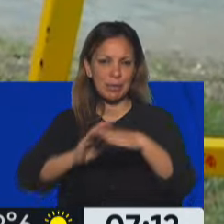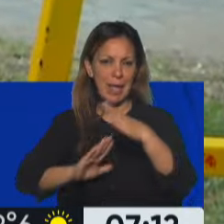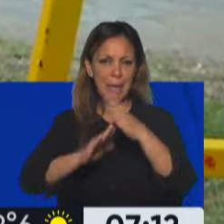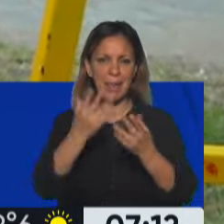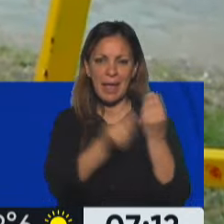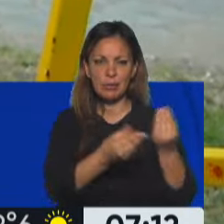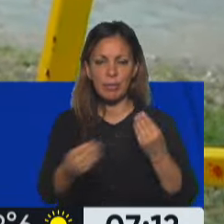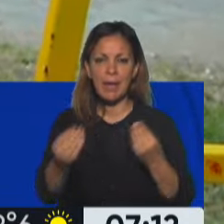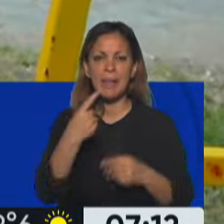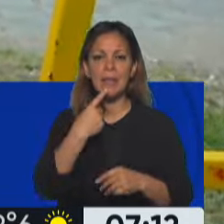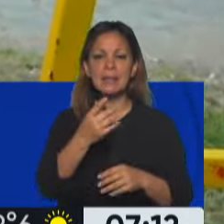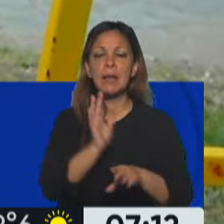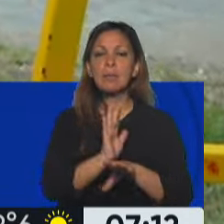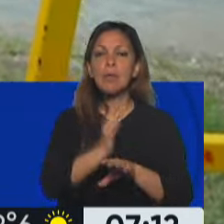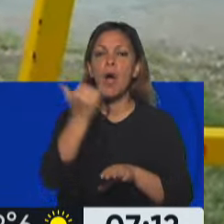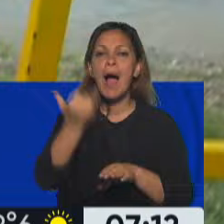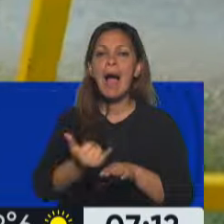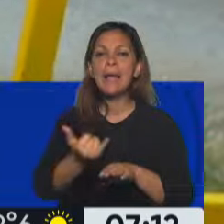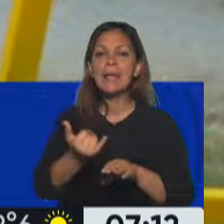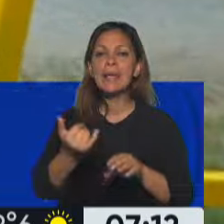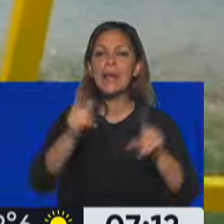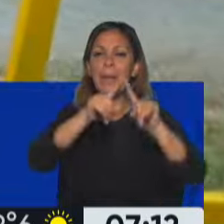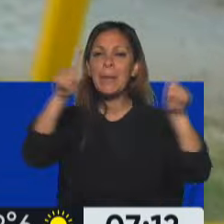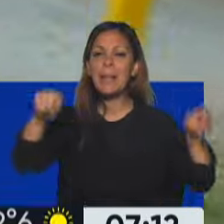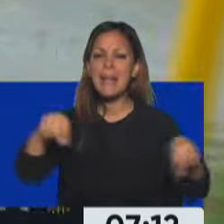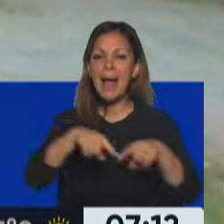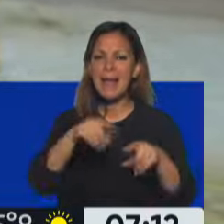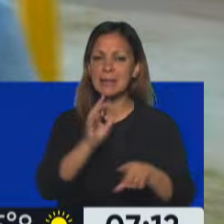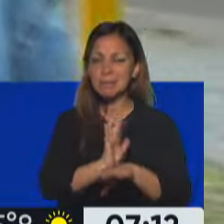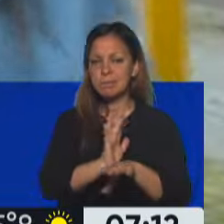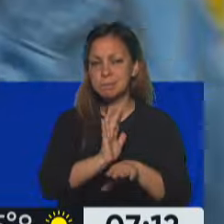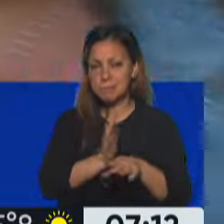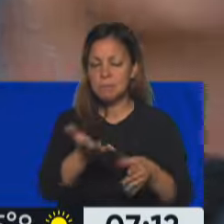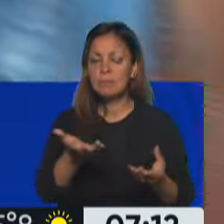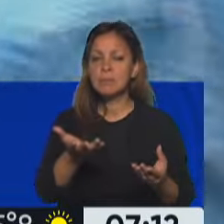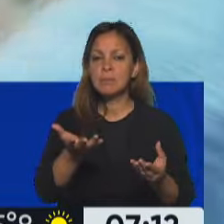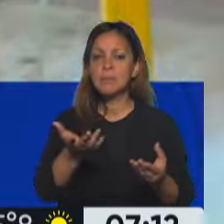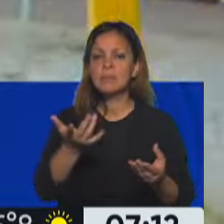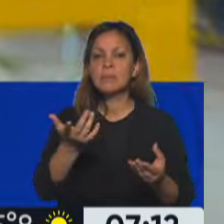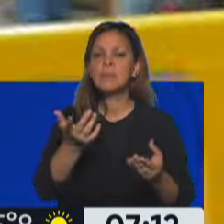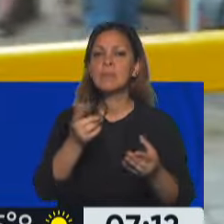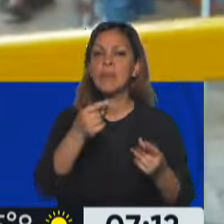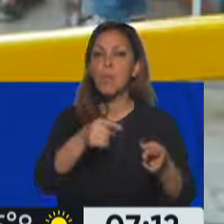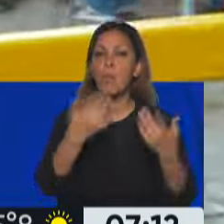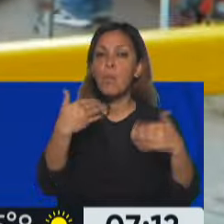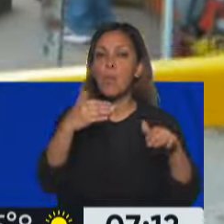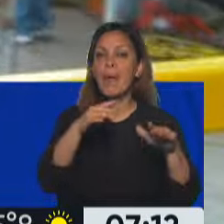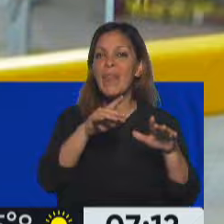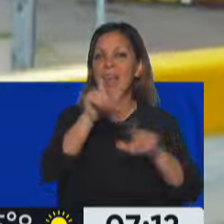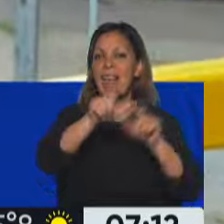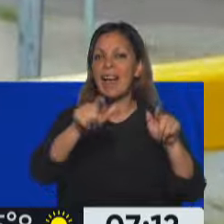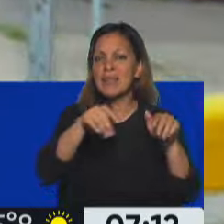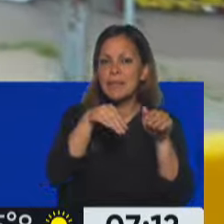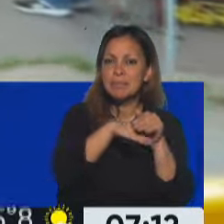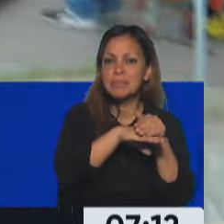que son ventanas que ahí podrían, en caso del derrumbe, quedar alojada la gente y